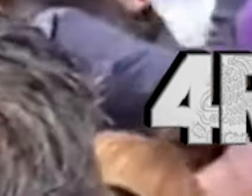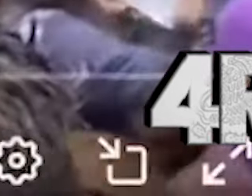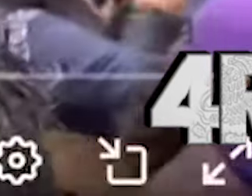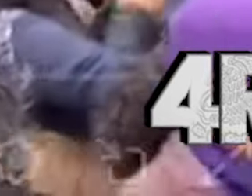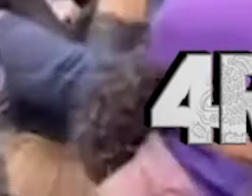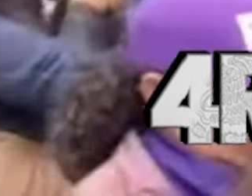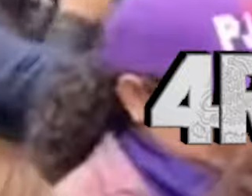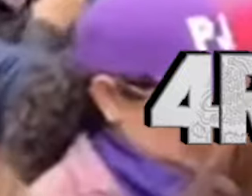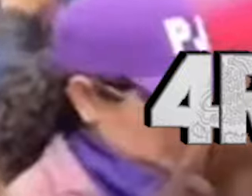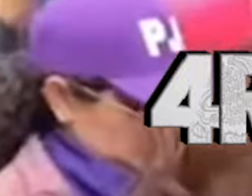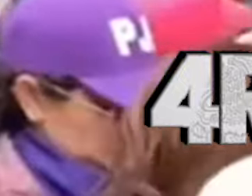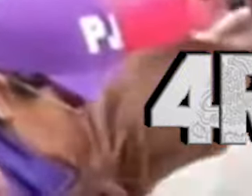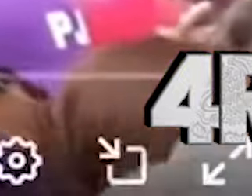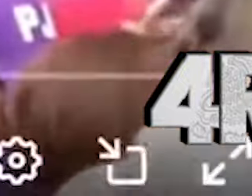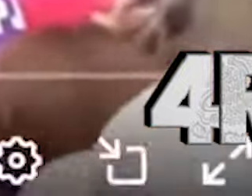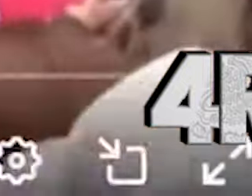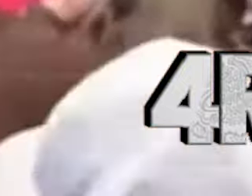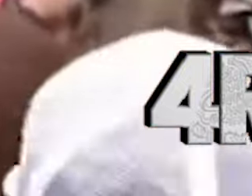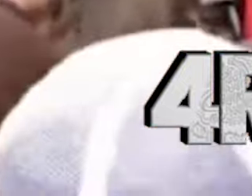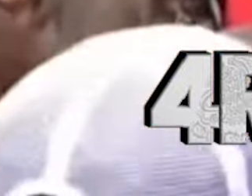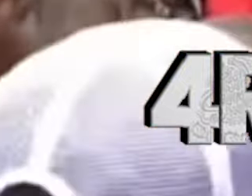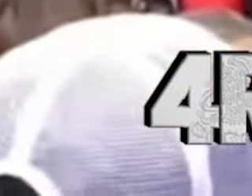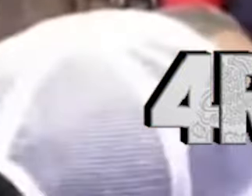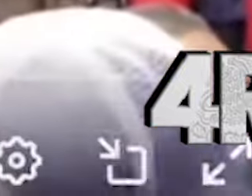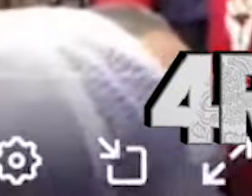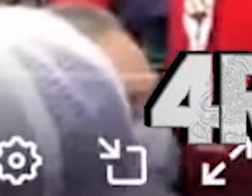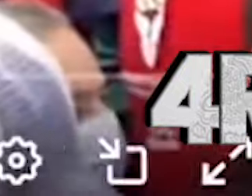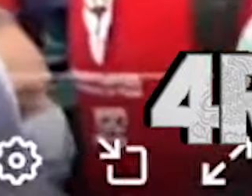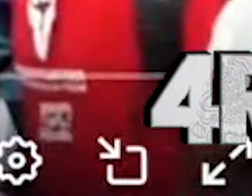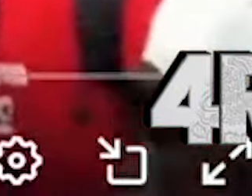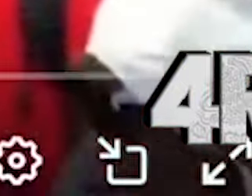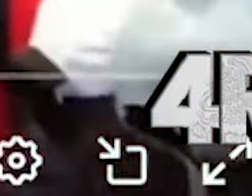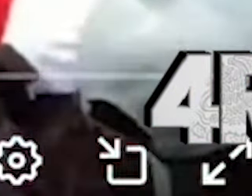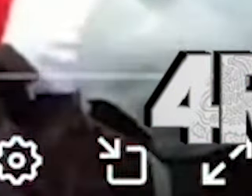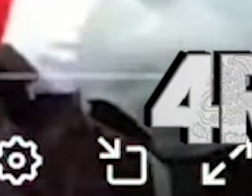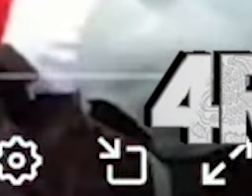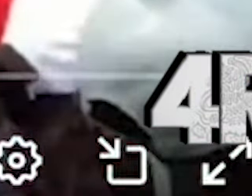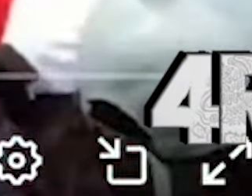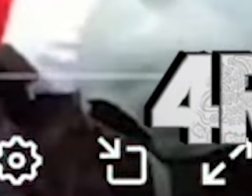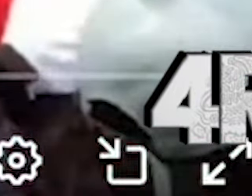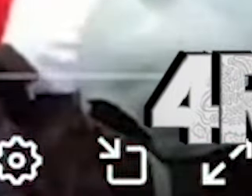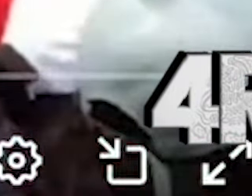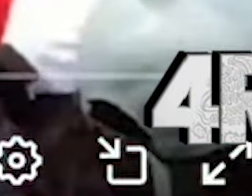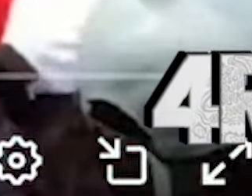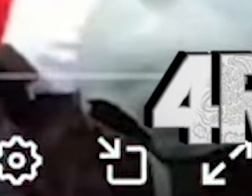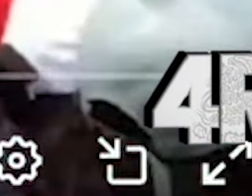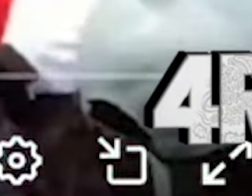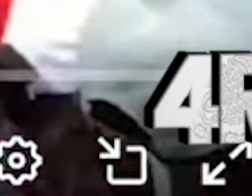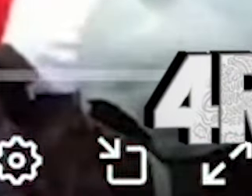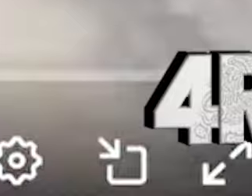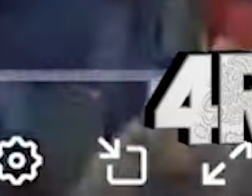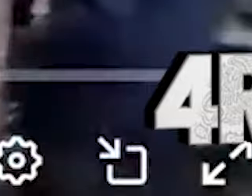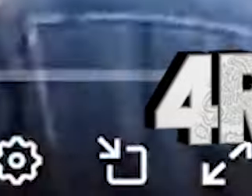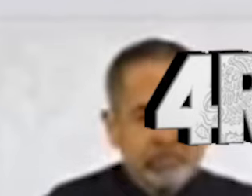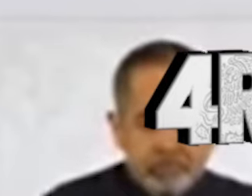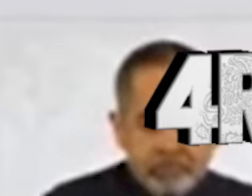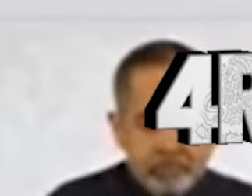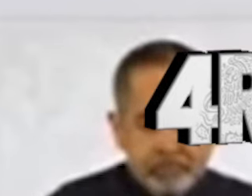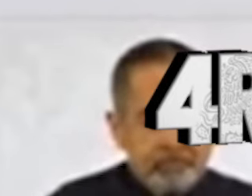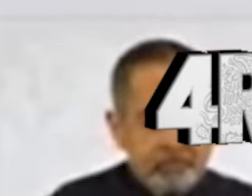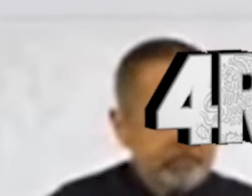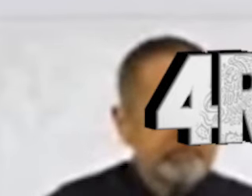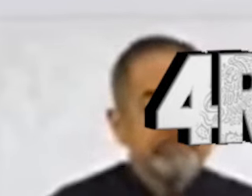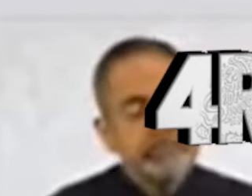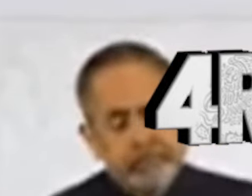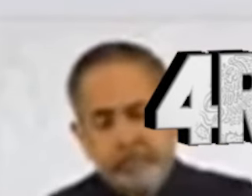también tienen 15 días hábiles y el hecho es que están tomando tres semanas para dar información que es totalmente